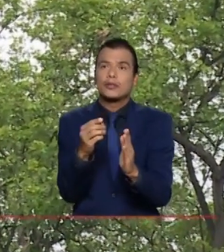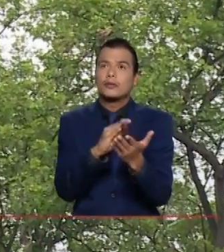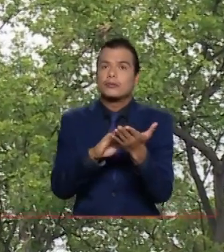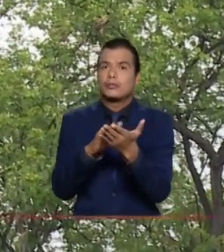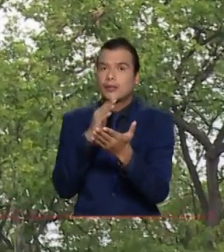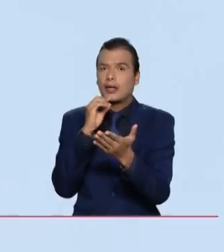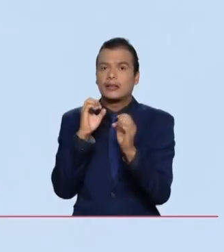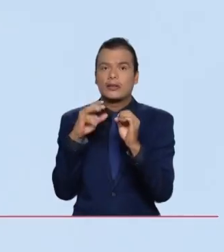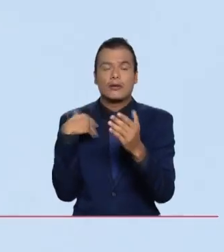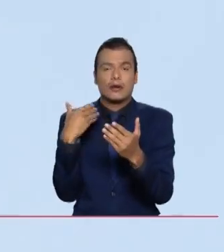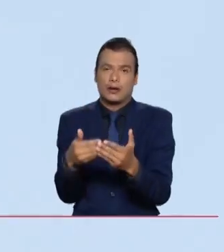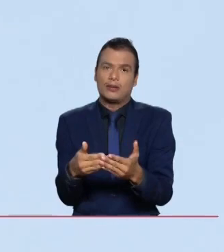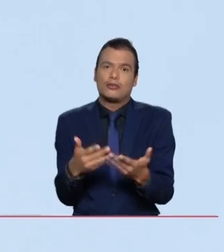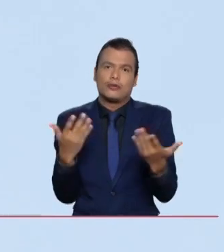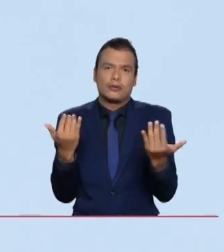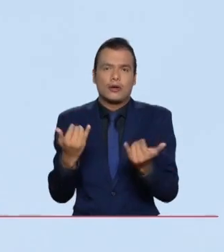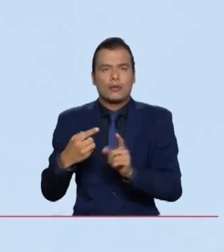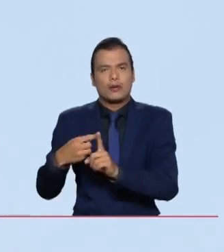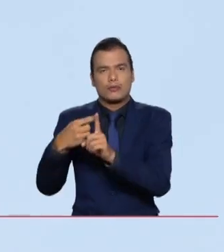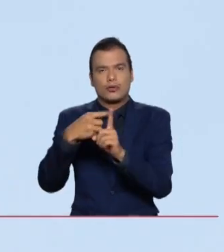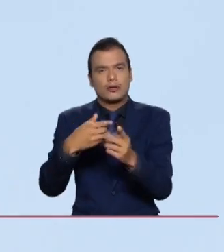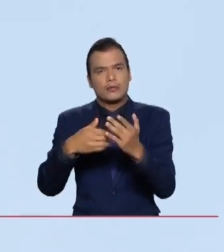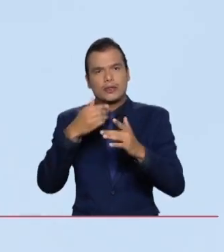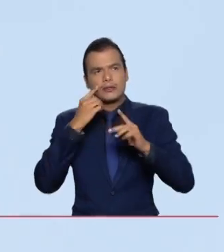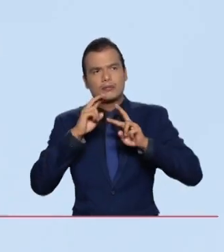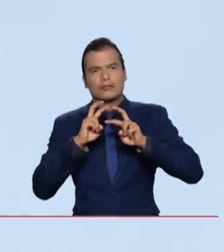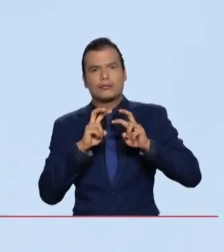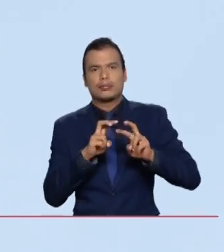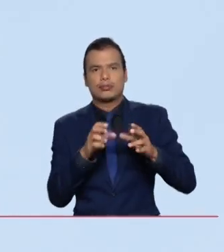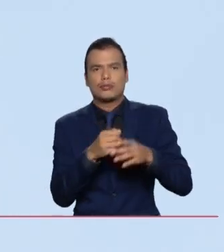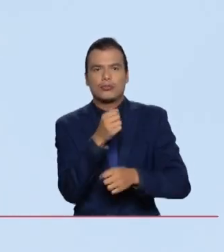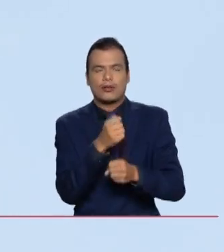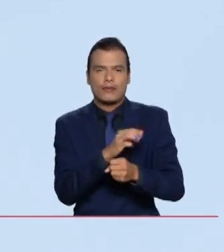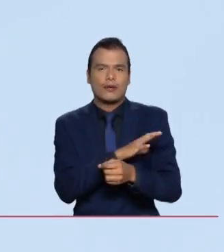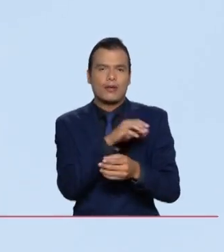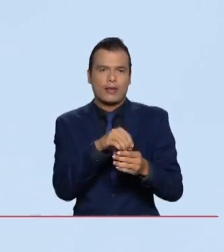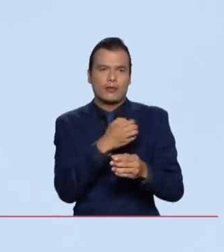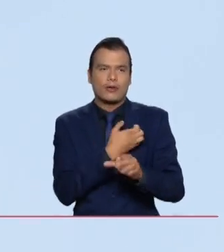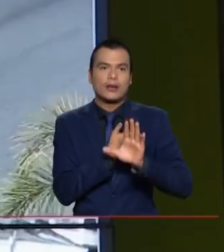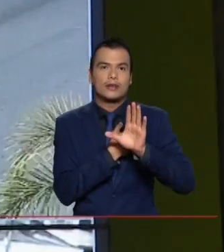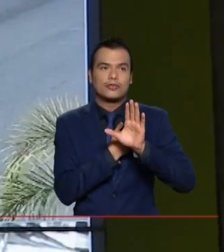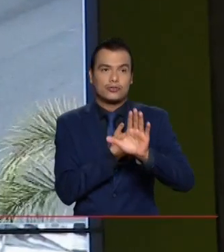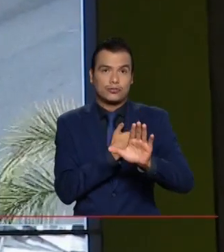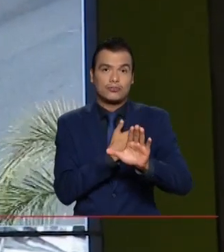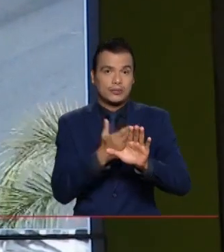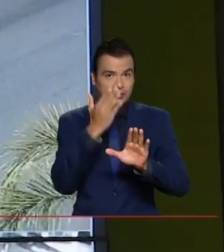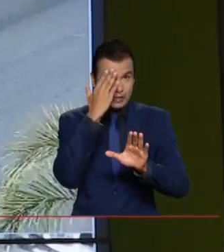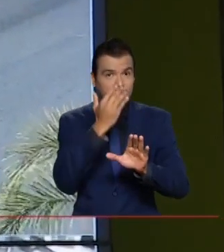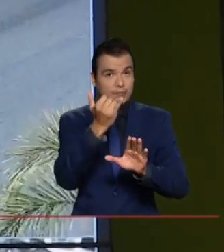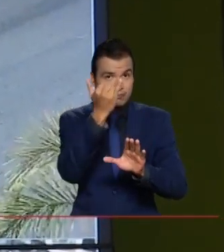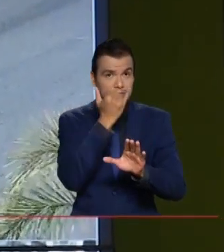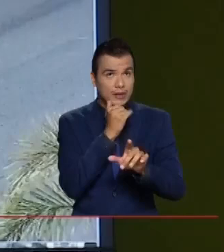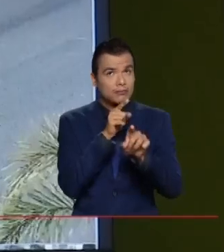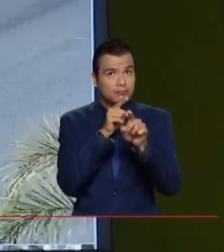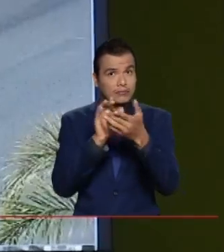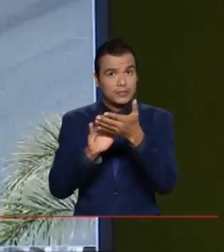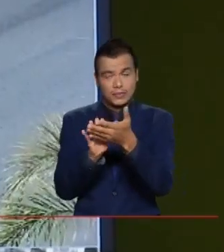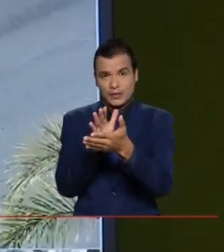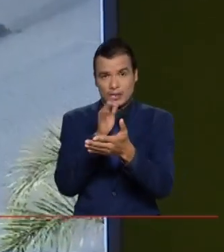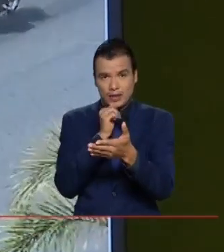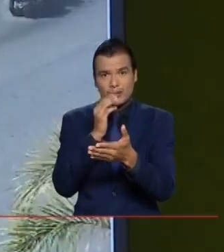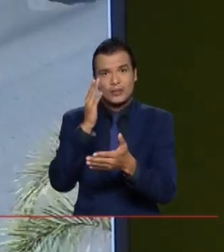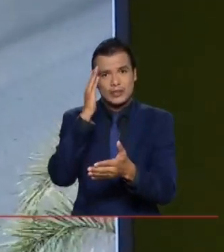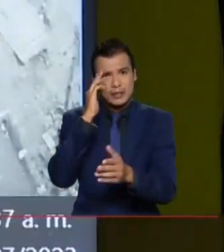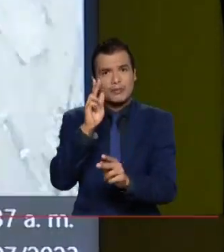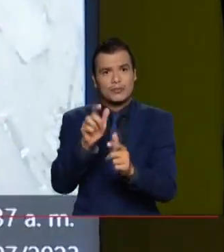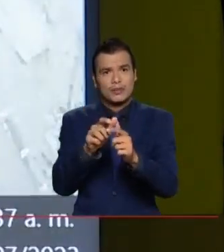Nación abrió un proceso de indagación previa contra funcionarios de la alcaldía. El ente de control investigará las denuncias